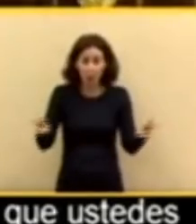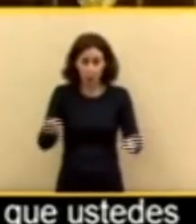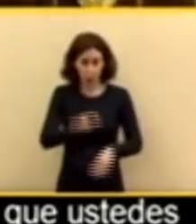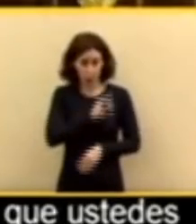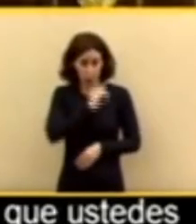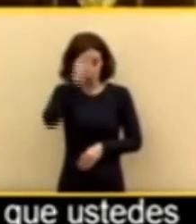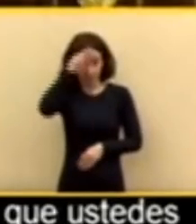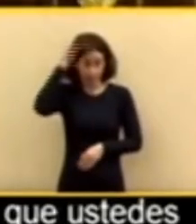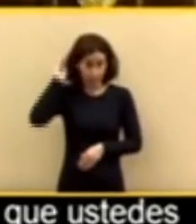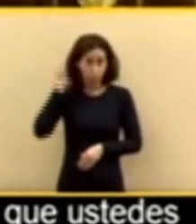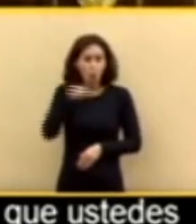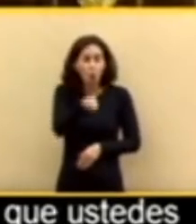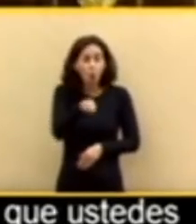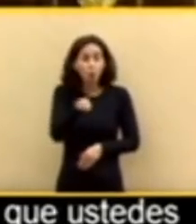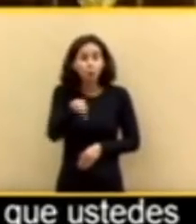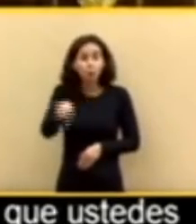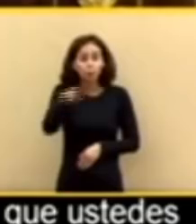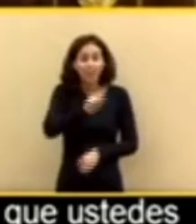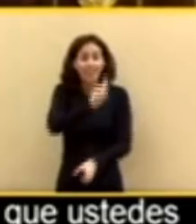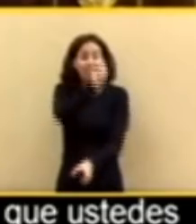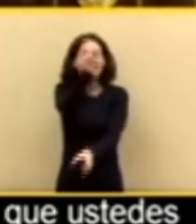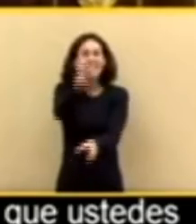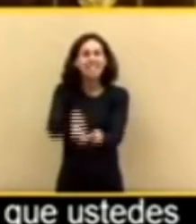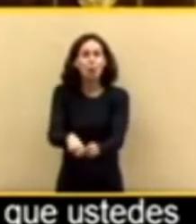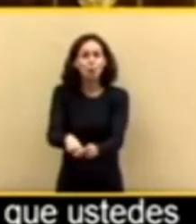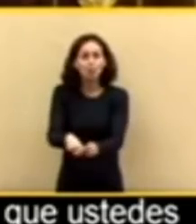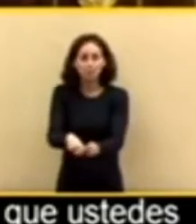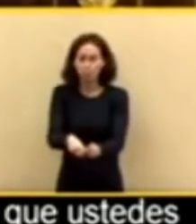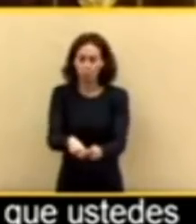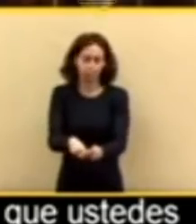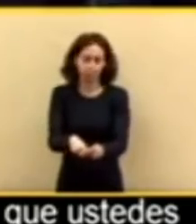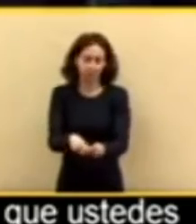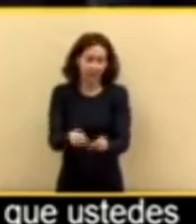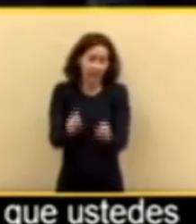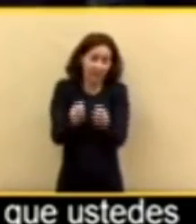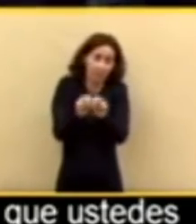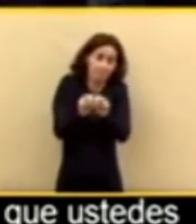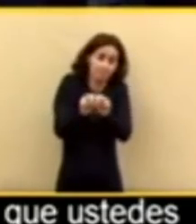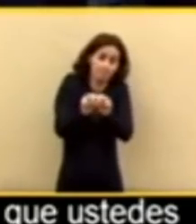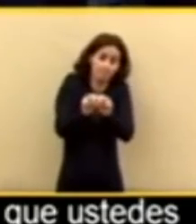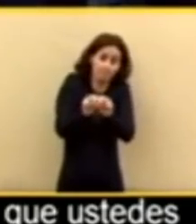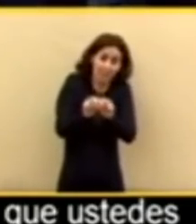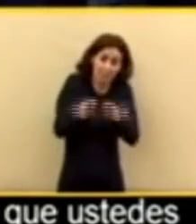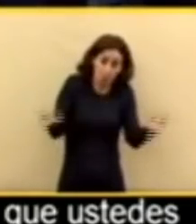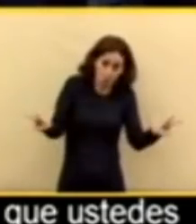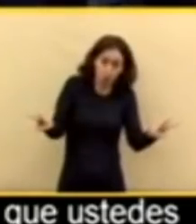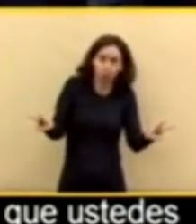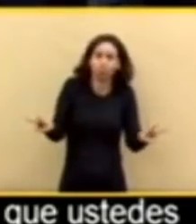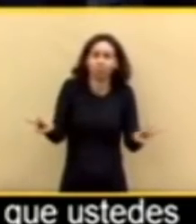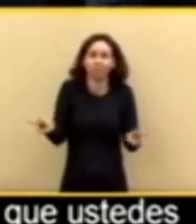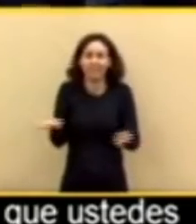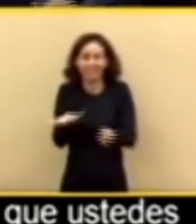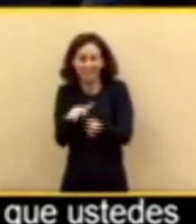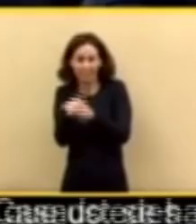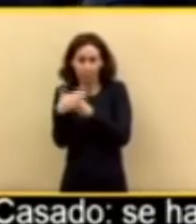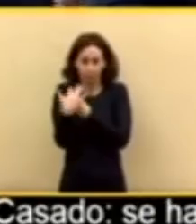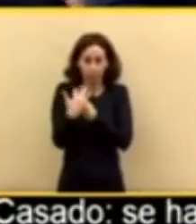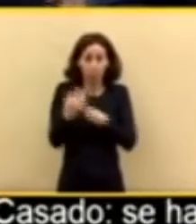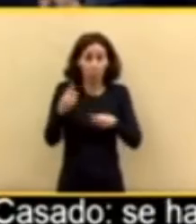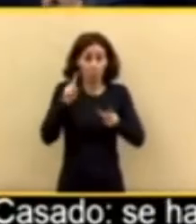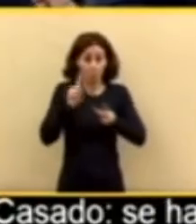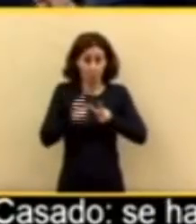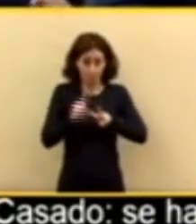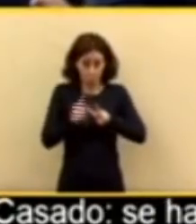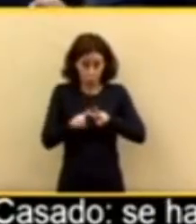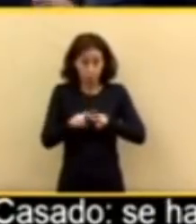un cambio y se volviese a la esencia del Partido Popular, que, de las mayorías absolutas de José María Aznar.